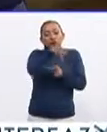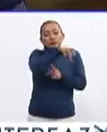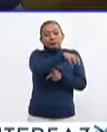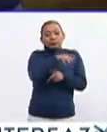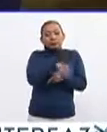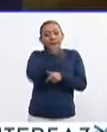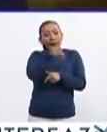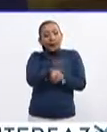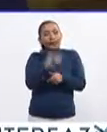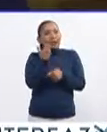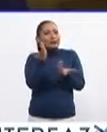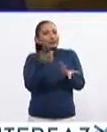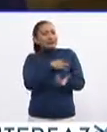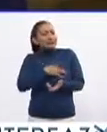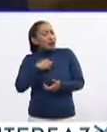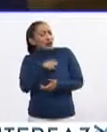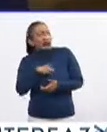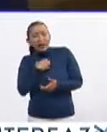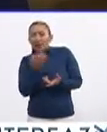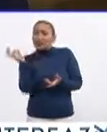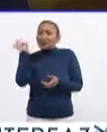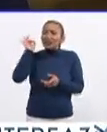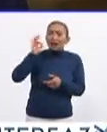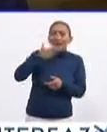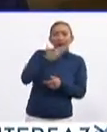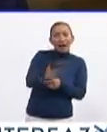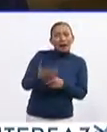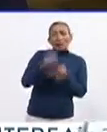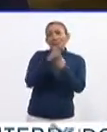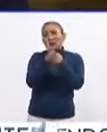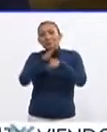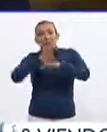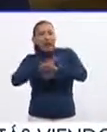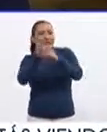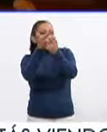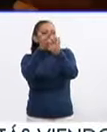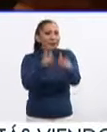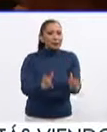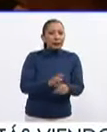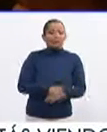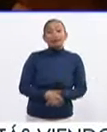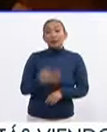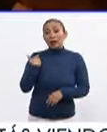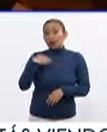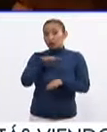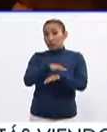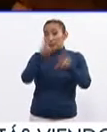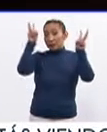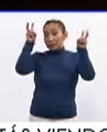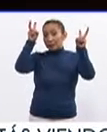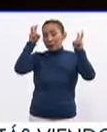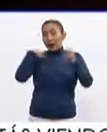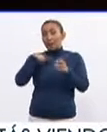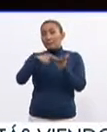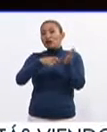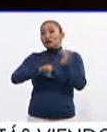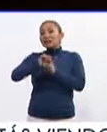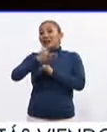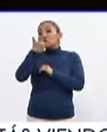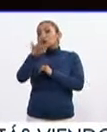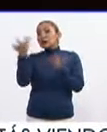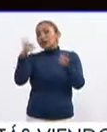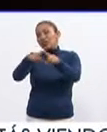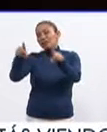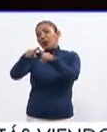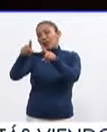grupos donde festejaban la posibilidad de un país más libre. Sobre el movimiento del 68 se han